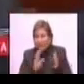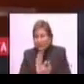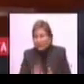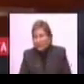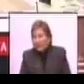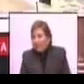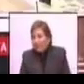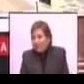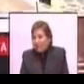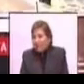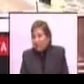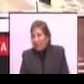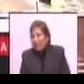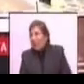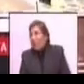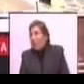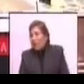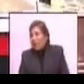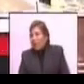arrinconar.